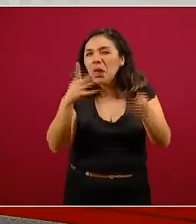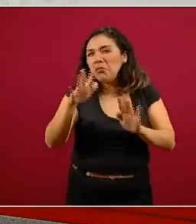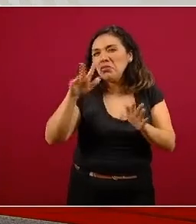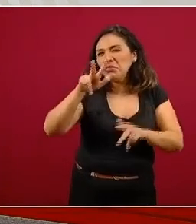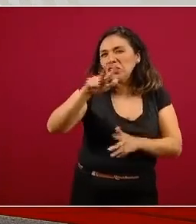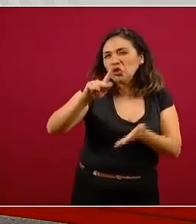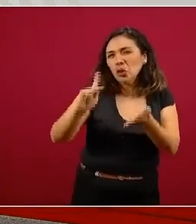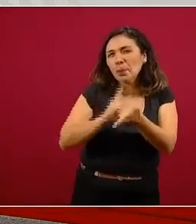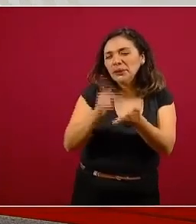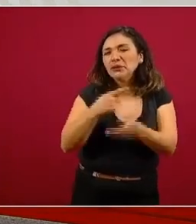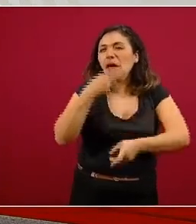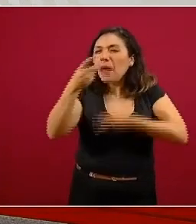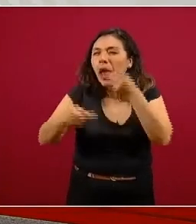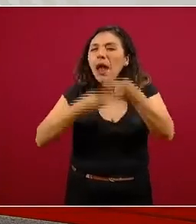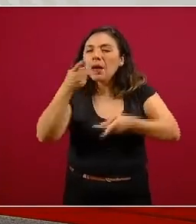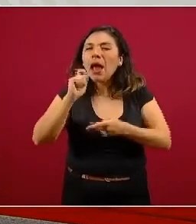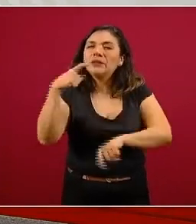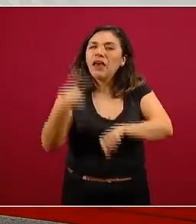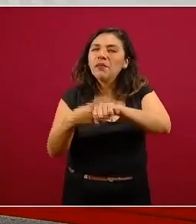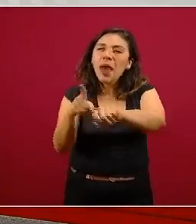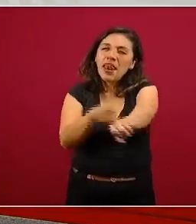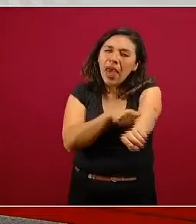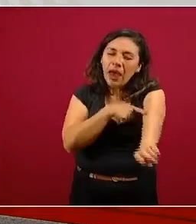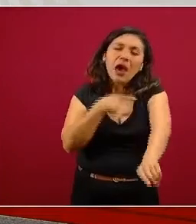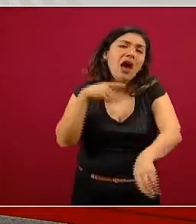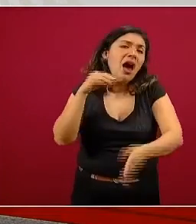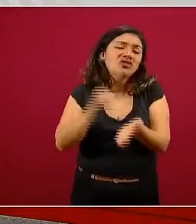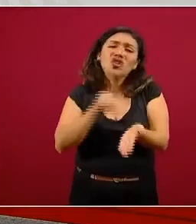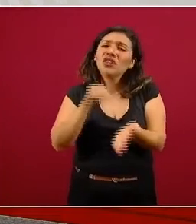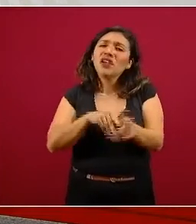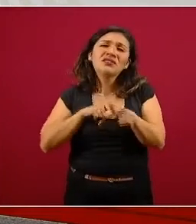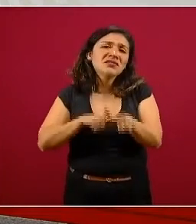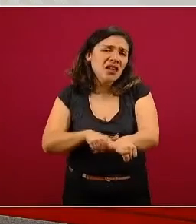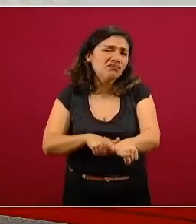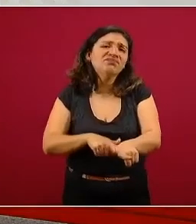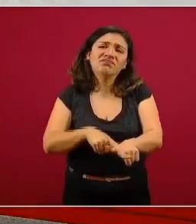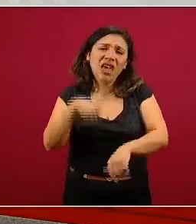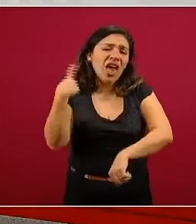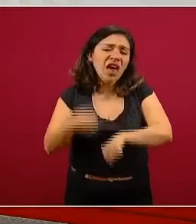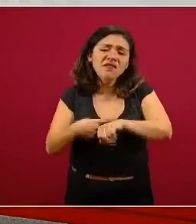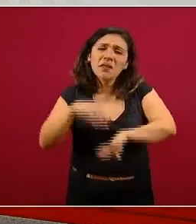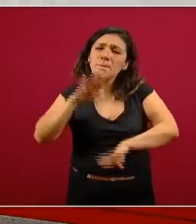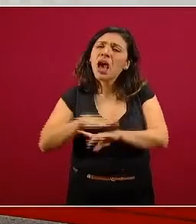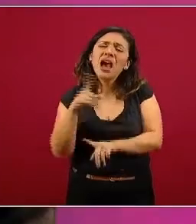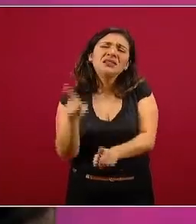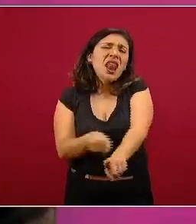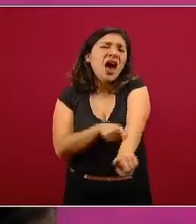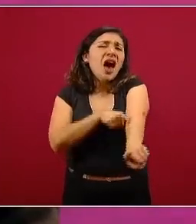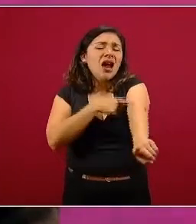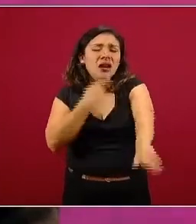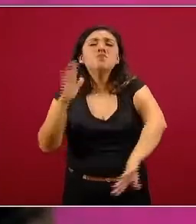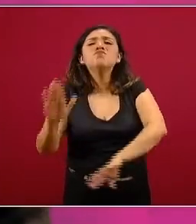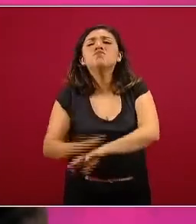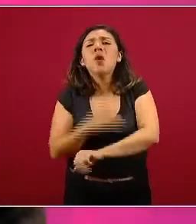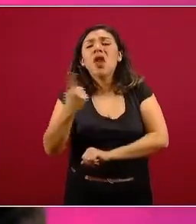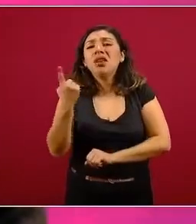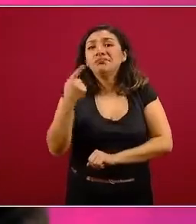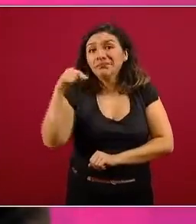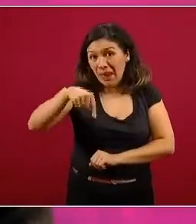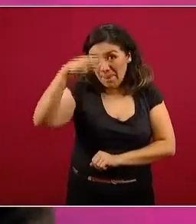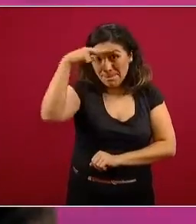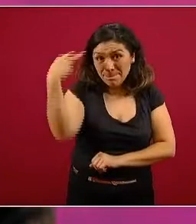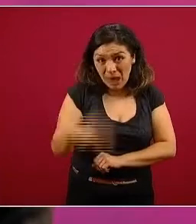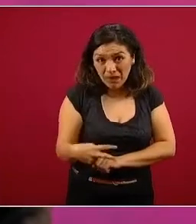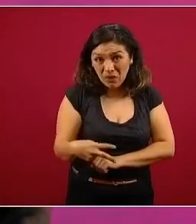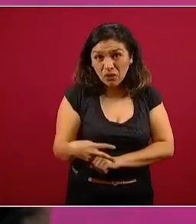que hablamos de la epidemia larga. Seguimos hablando de la epidemia larga. ¿Por qué hablamos de la epidemia larga? Porque en